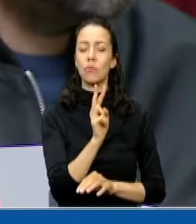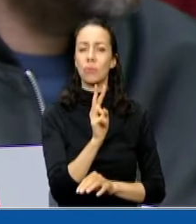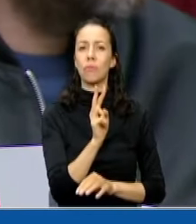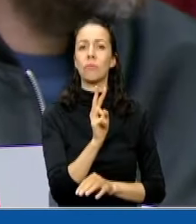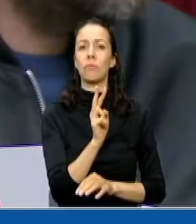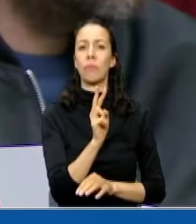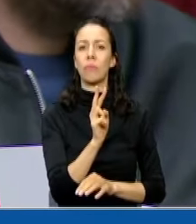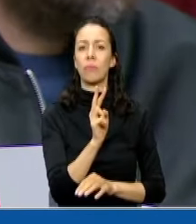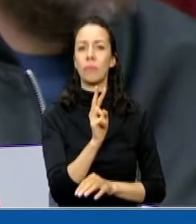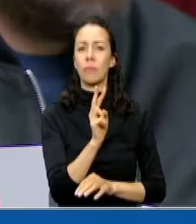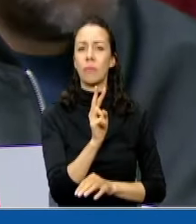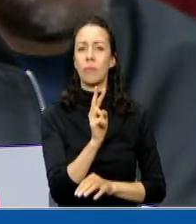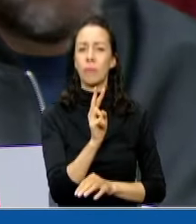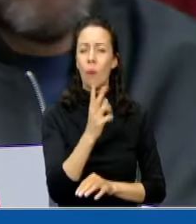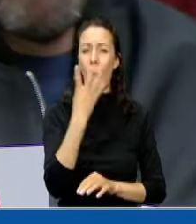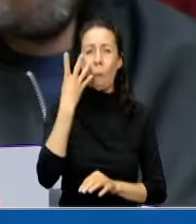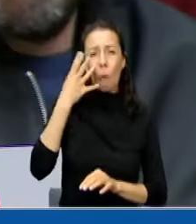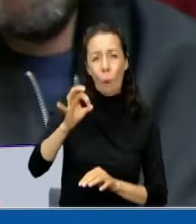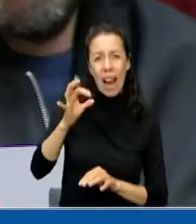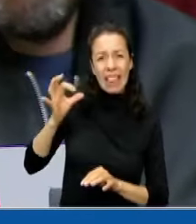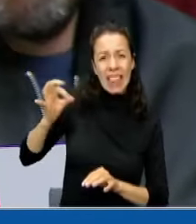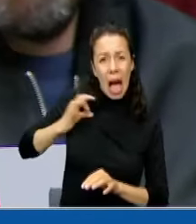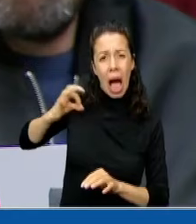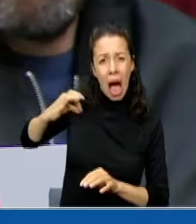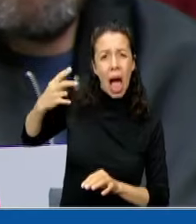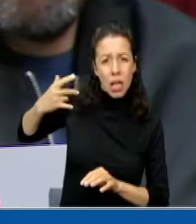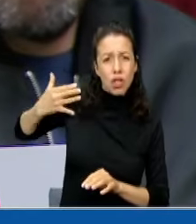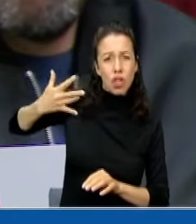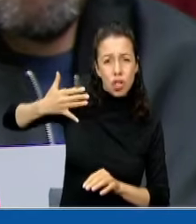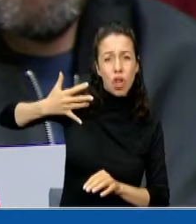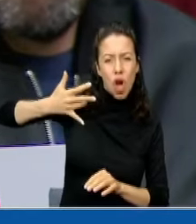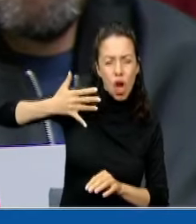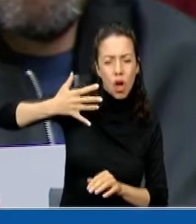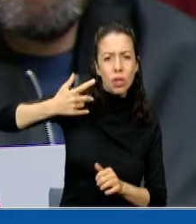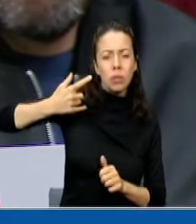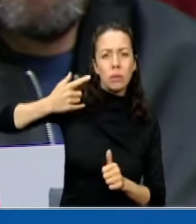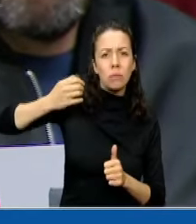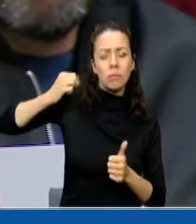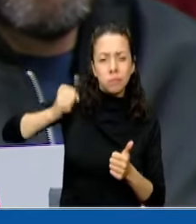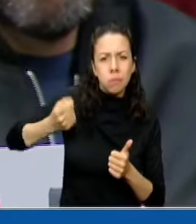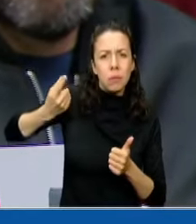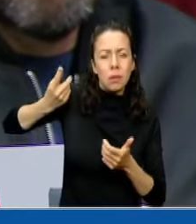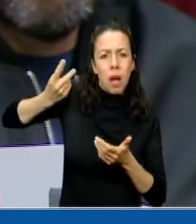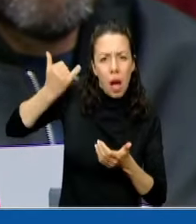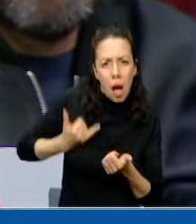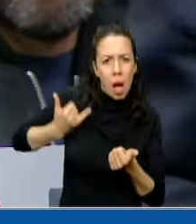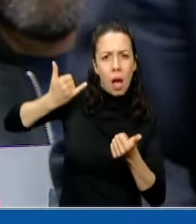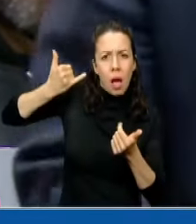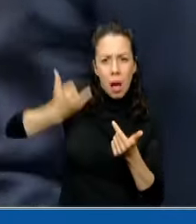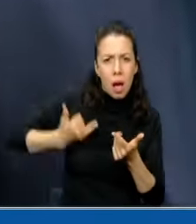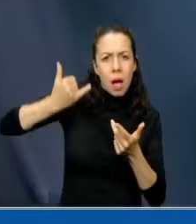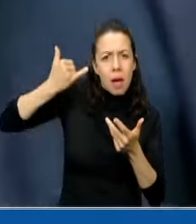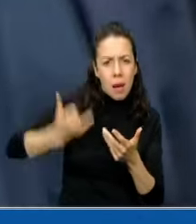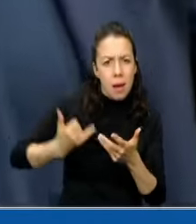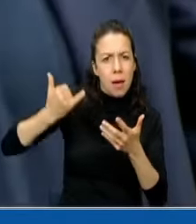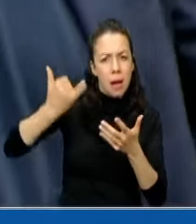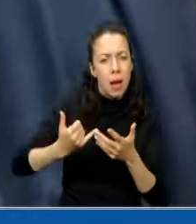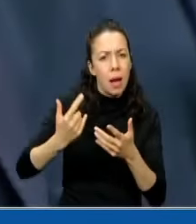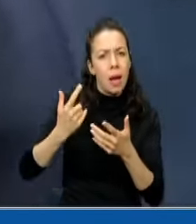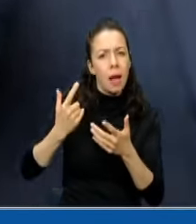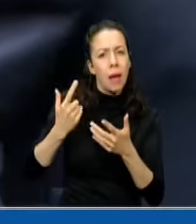que durante todos estos 40 años ha habido una y otra vez el intento